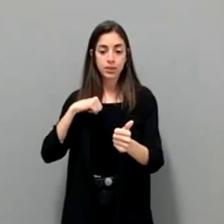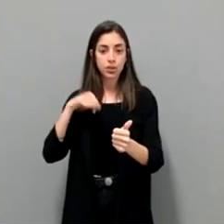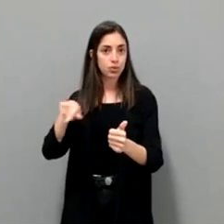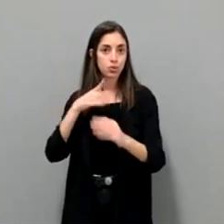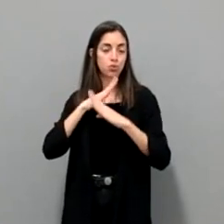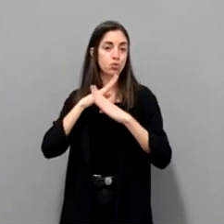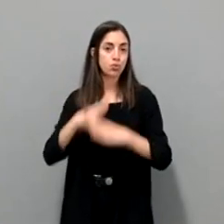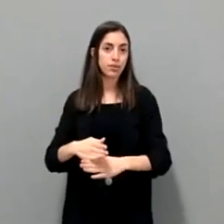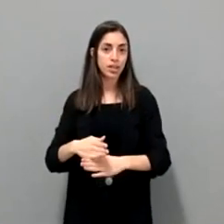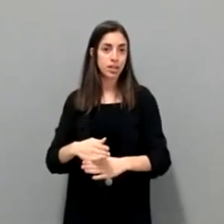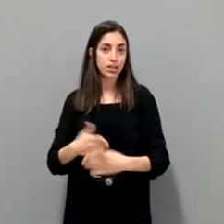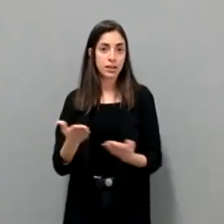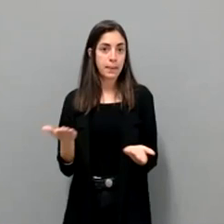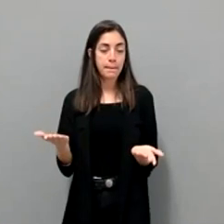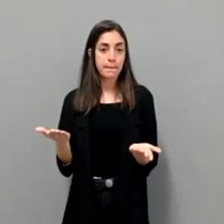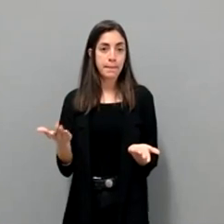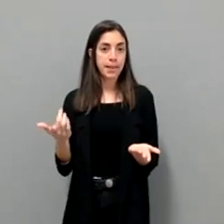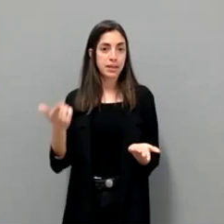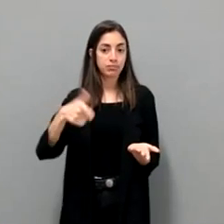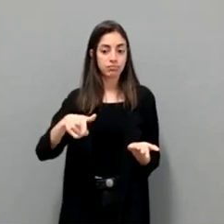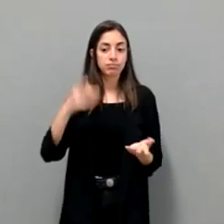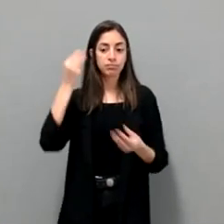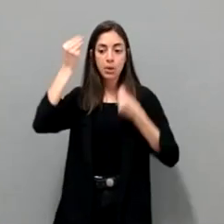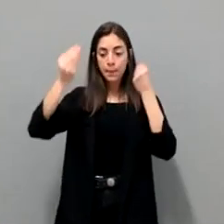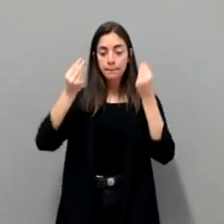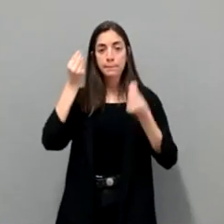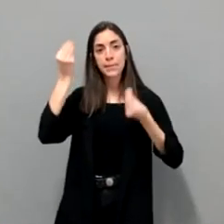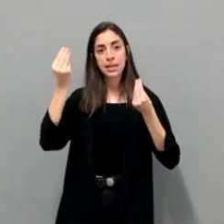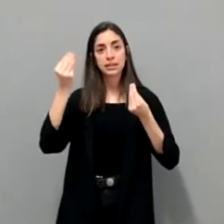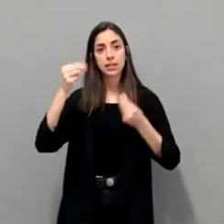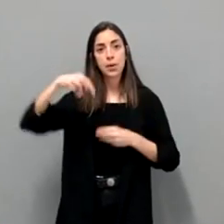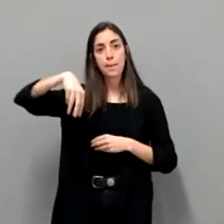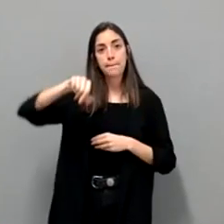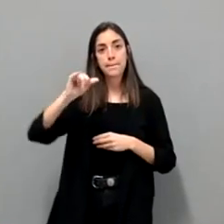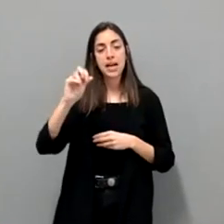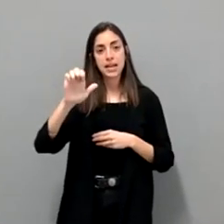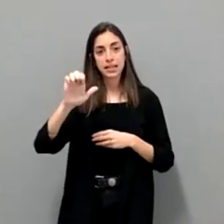suficiente, ¿no? Esto es lo que nos plantea Maite. ¿El resto?